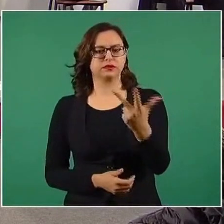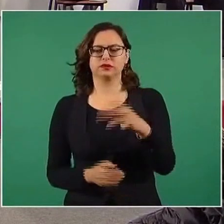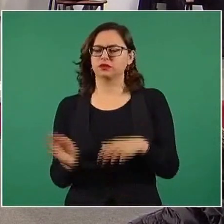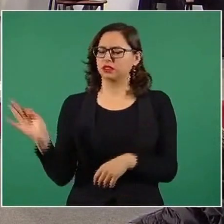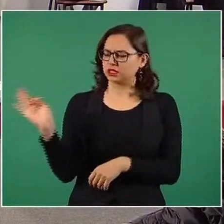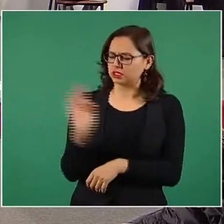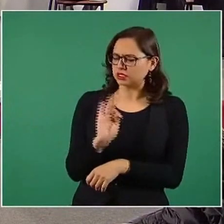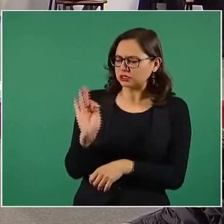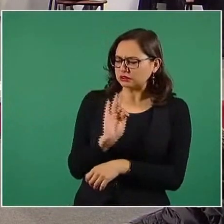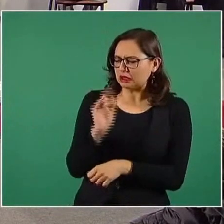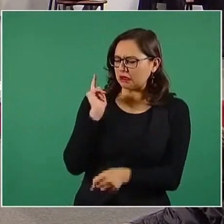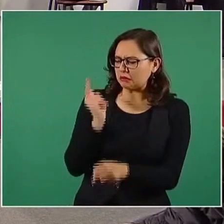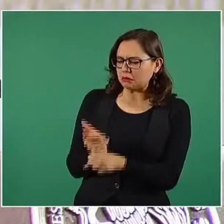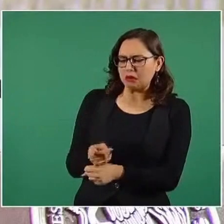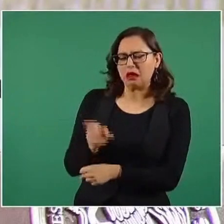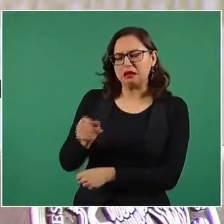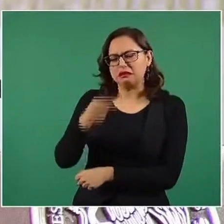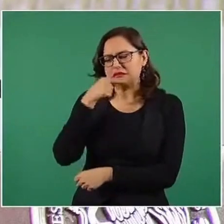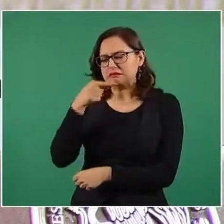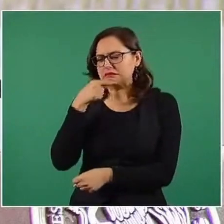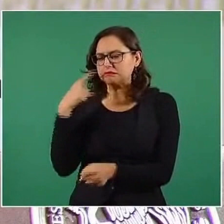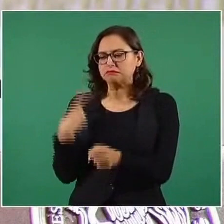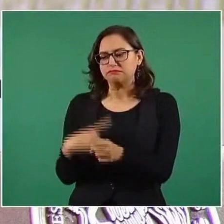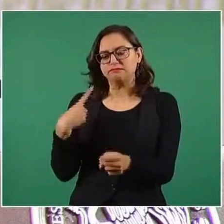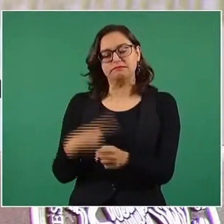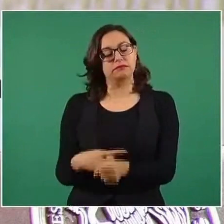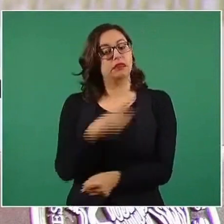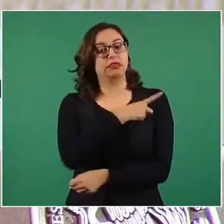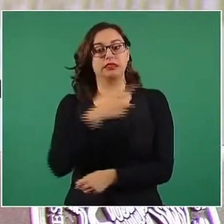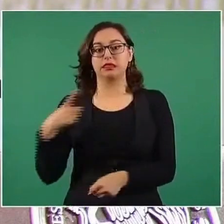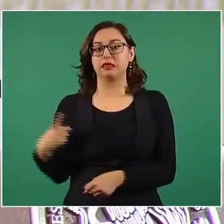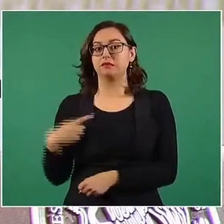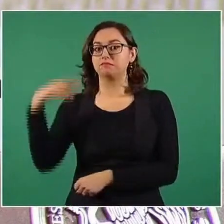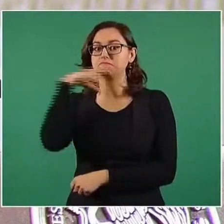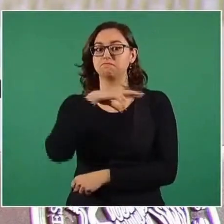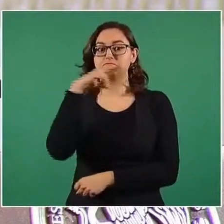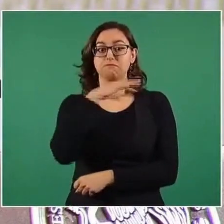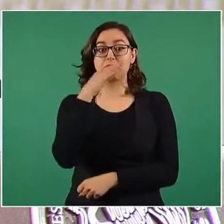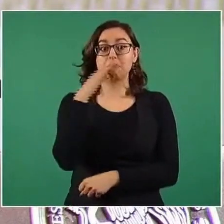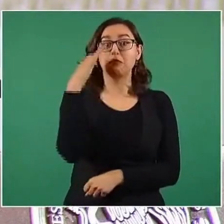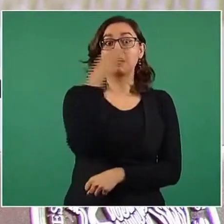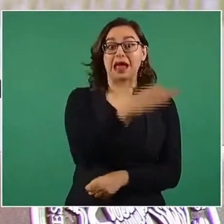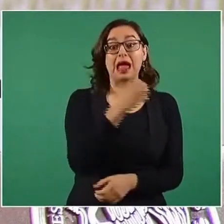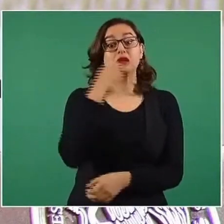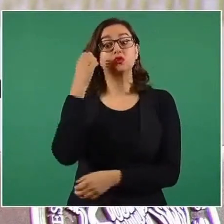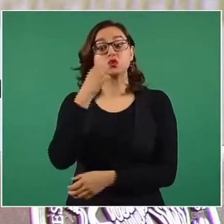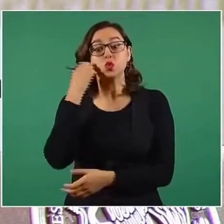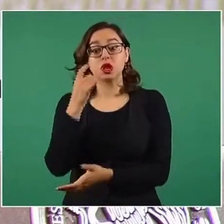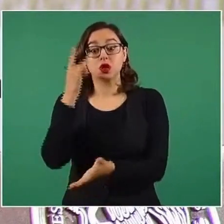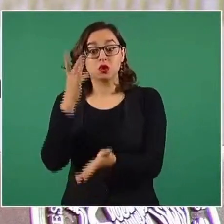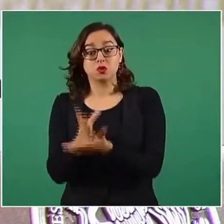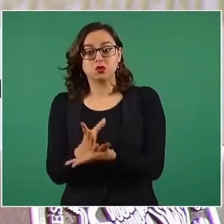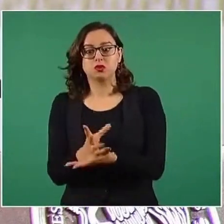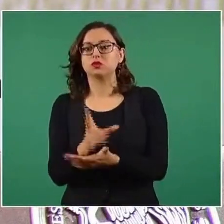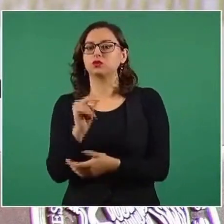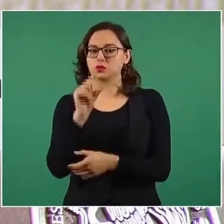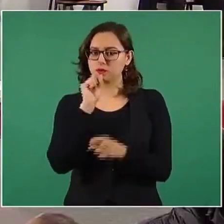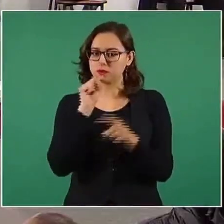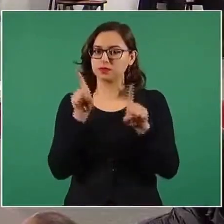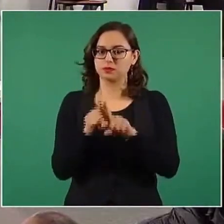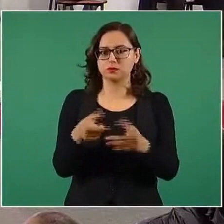sospecha de casos de COVID-19 en la escuela. Y esto también insistimos, no solamente en la escuela, sino se puede hacer de manera